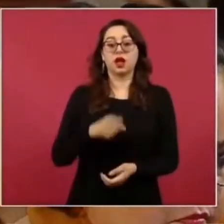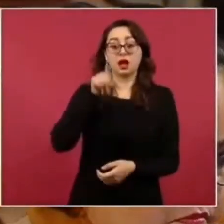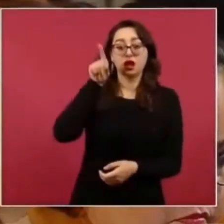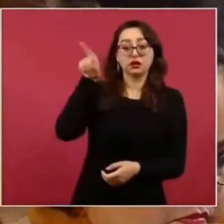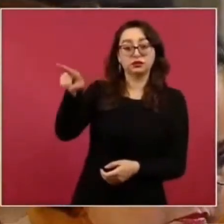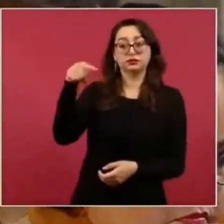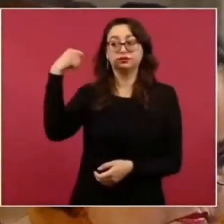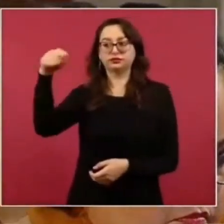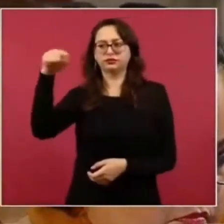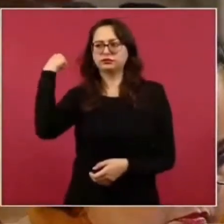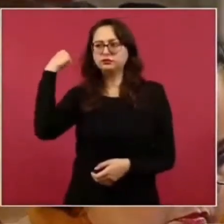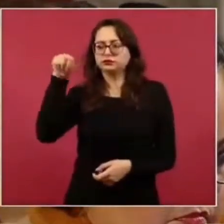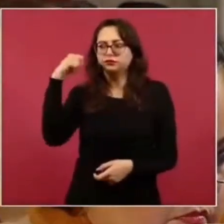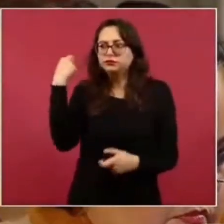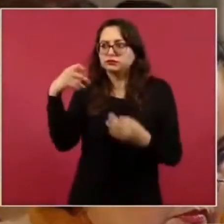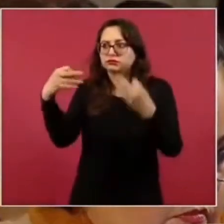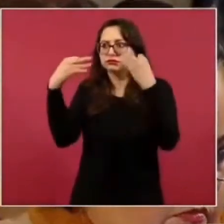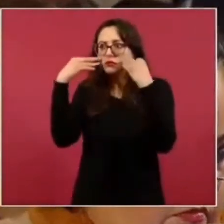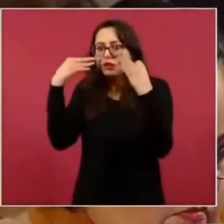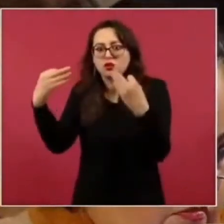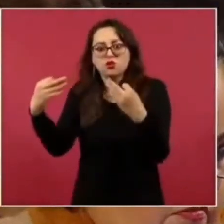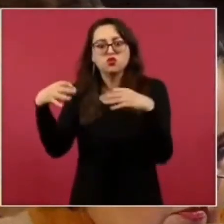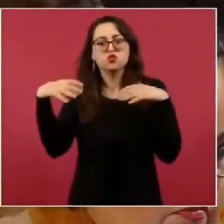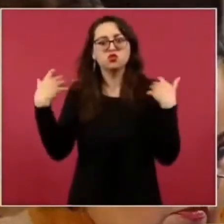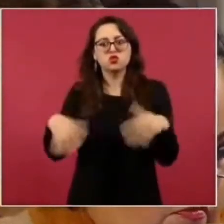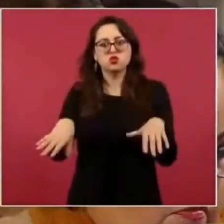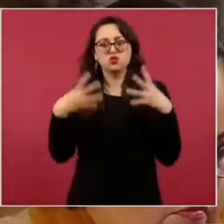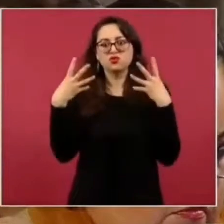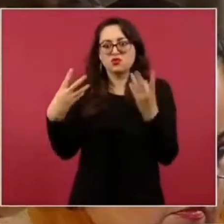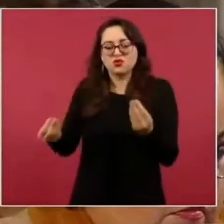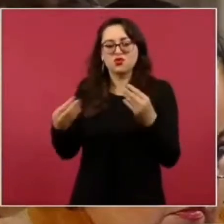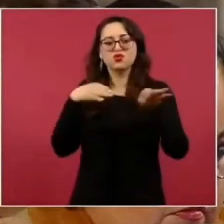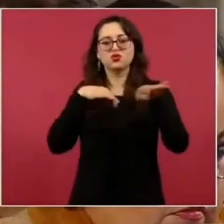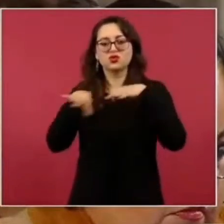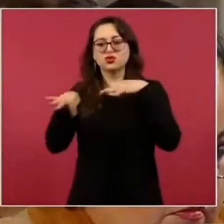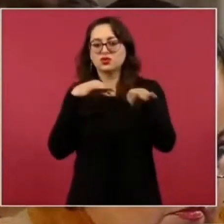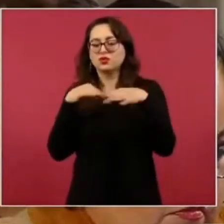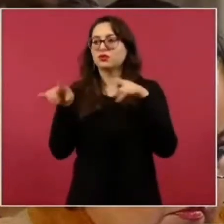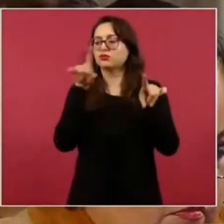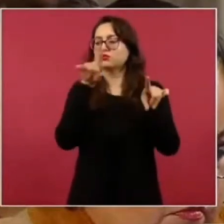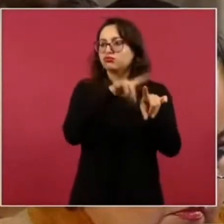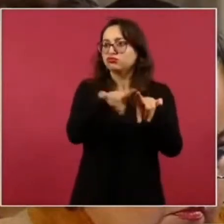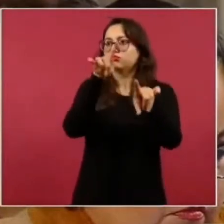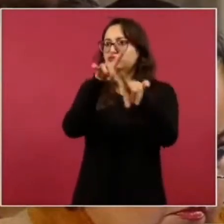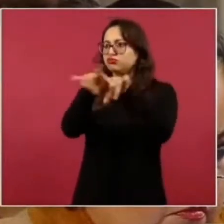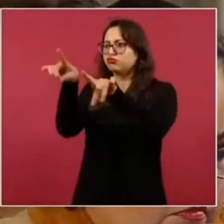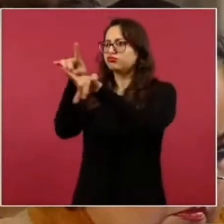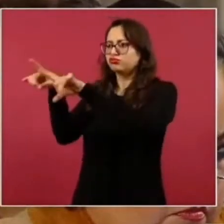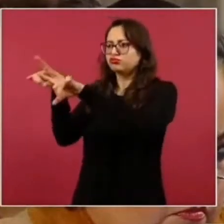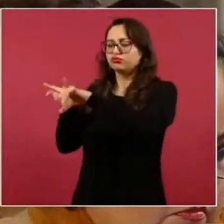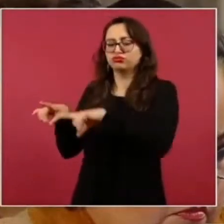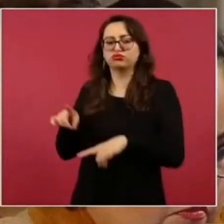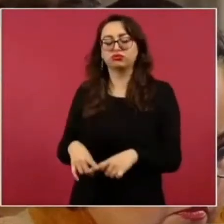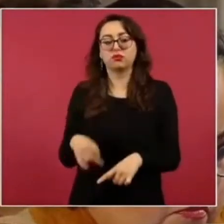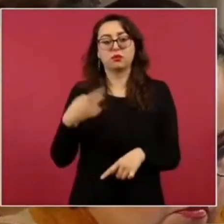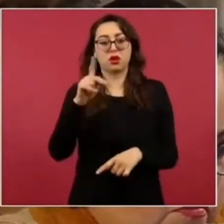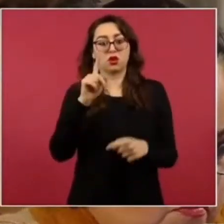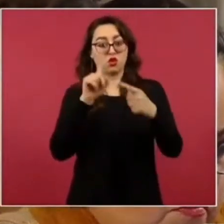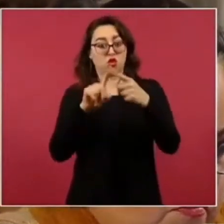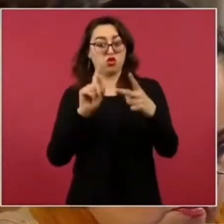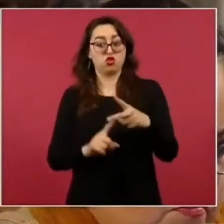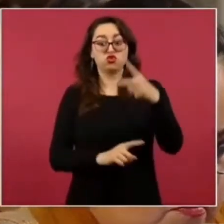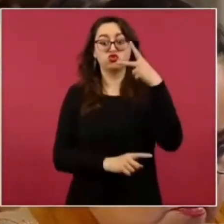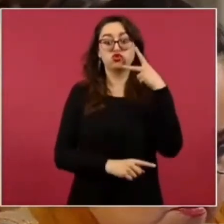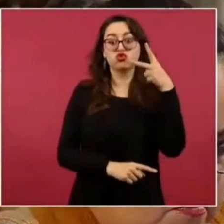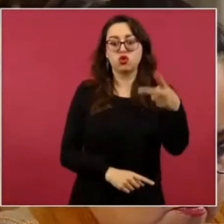de los yacimientos importantes como Cuesqui y Tupilco en Tabasco. Entre otros, estos dos son los de mayor capacidad